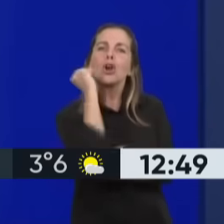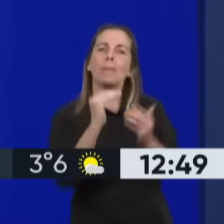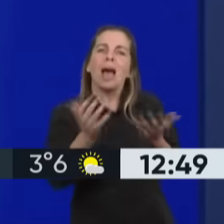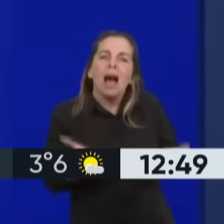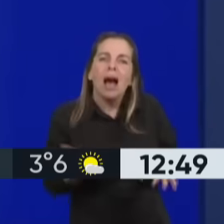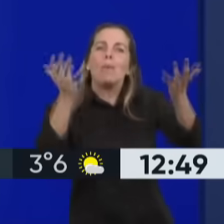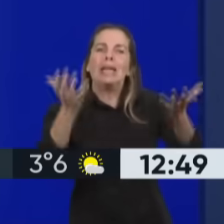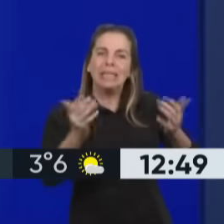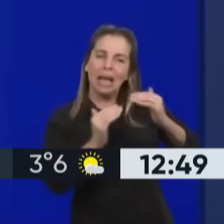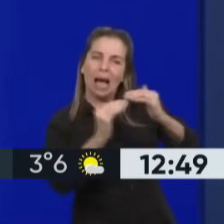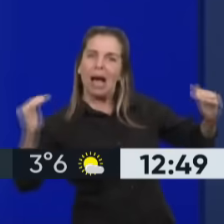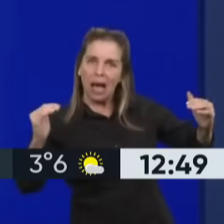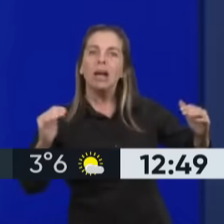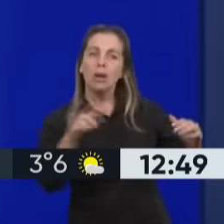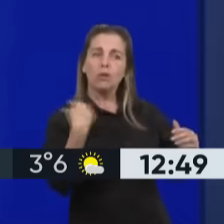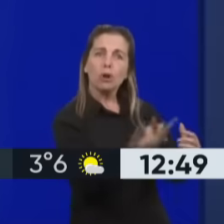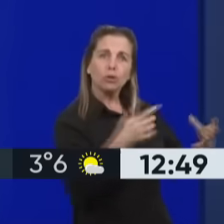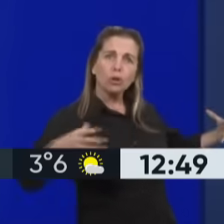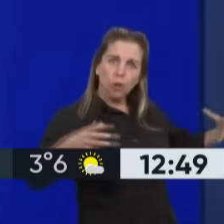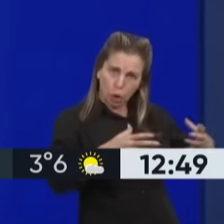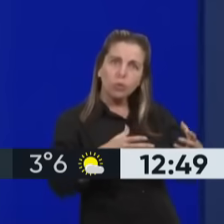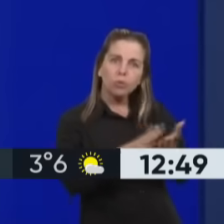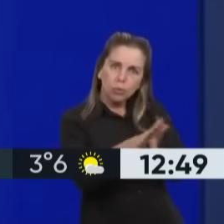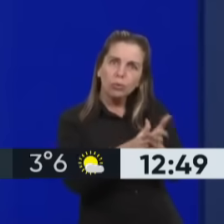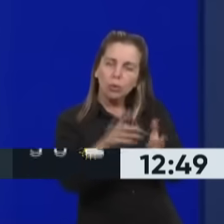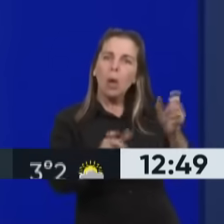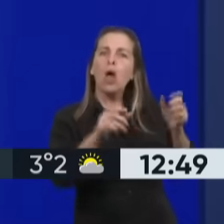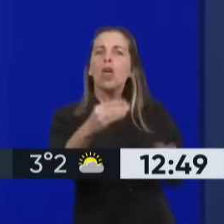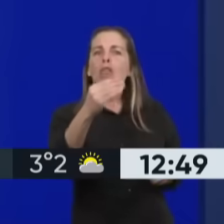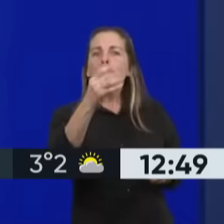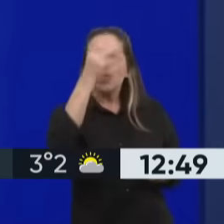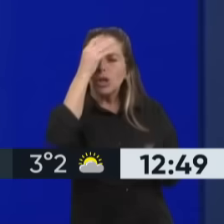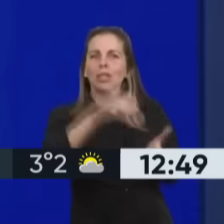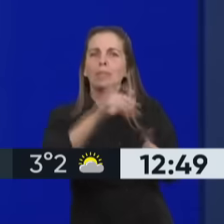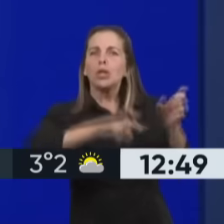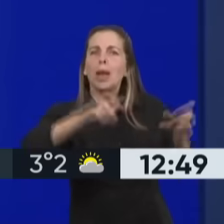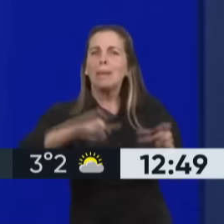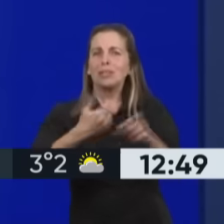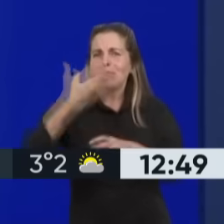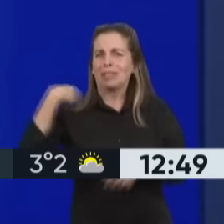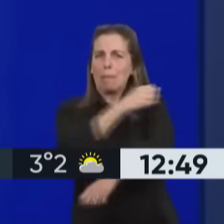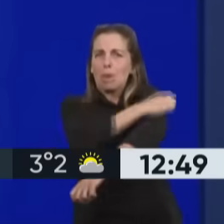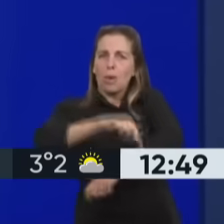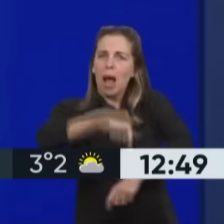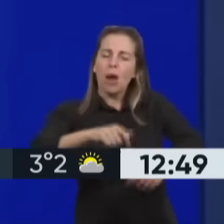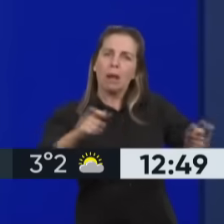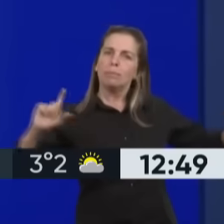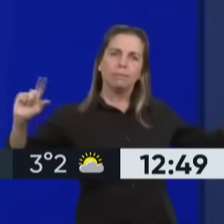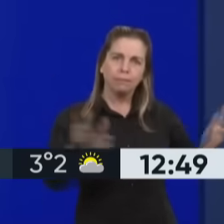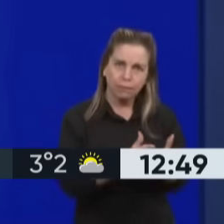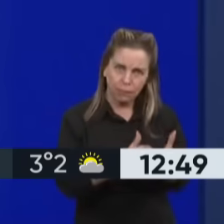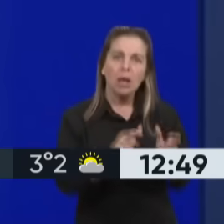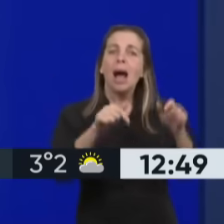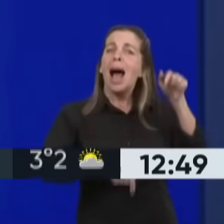además los crueles liberales sacamos a 12 millones de personas de la pobreza. Y hoy, los que decían que la gente no le alcanza para